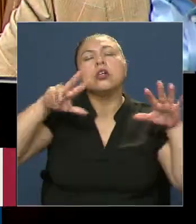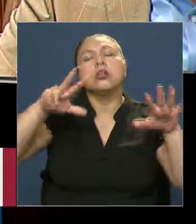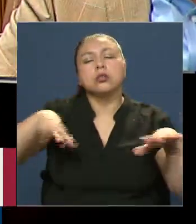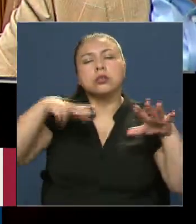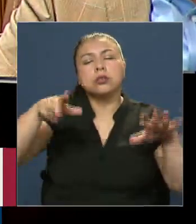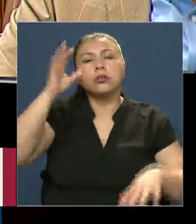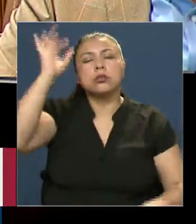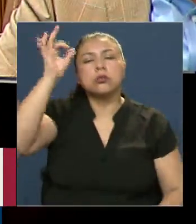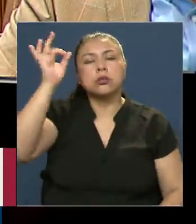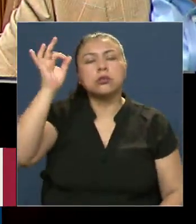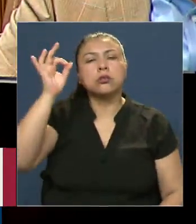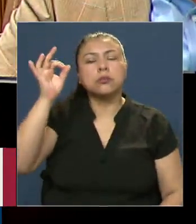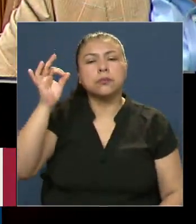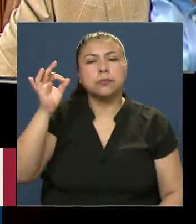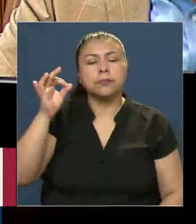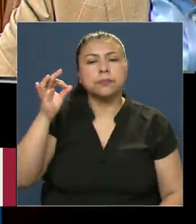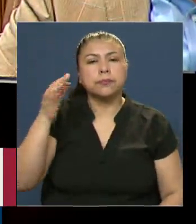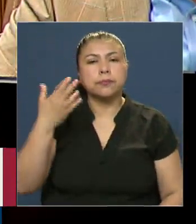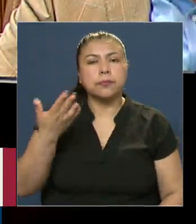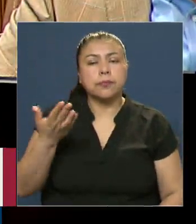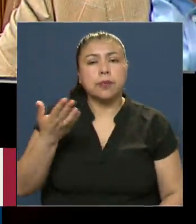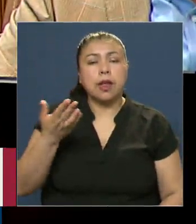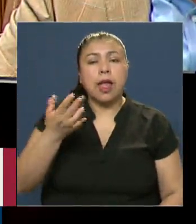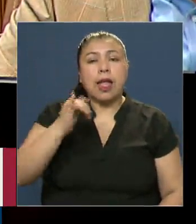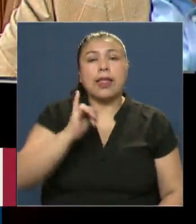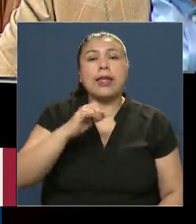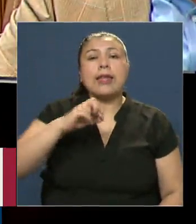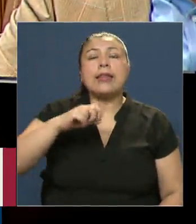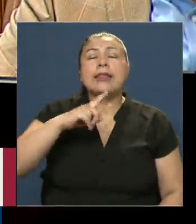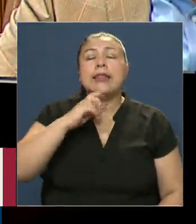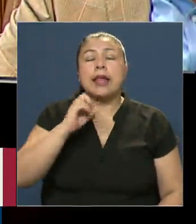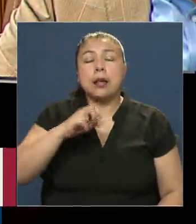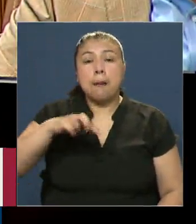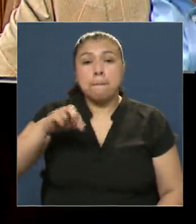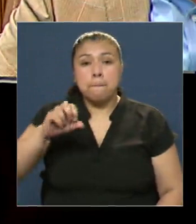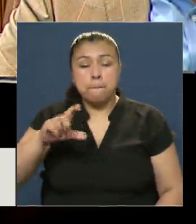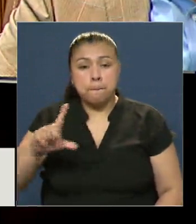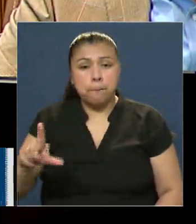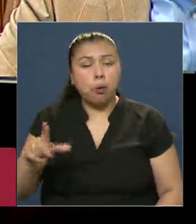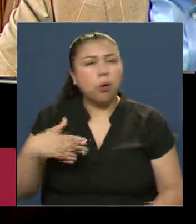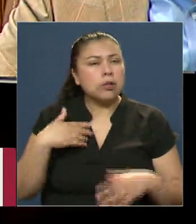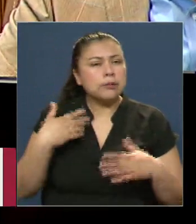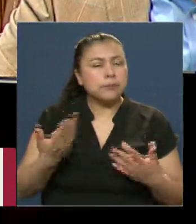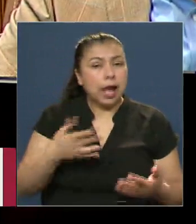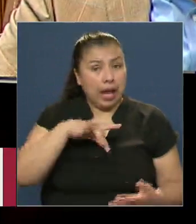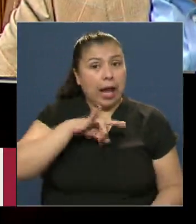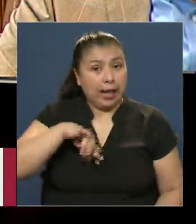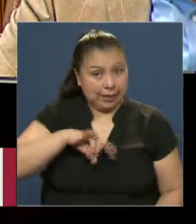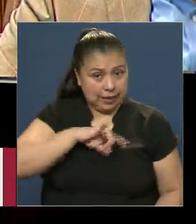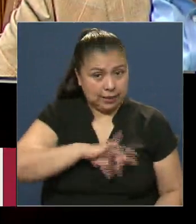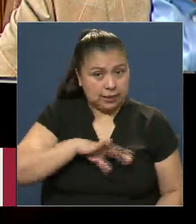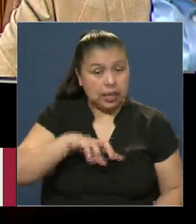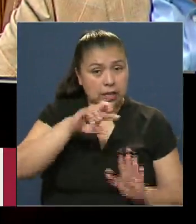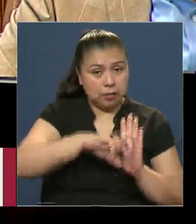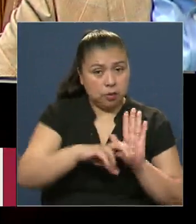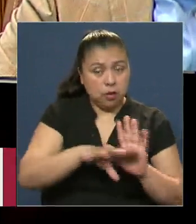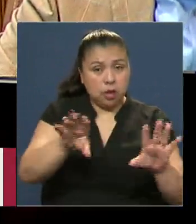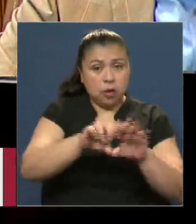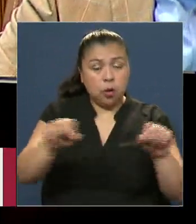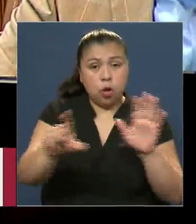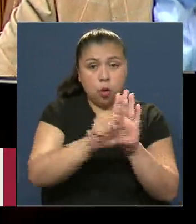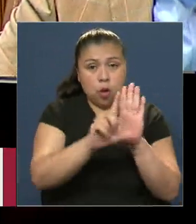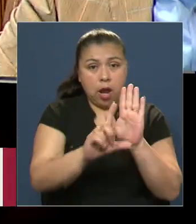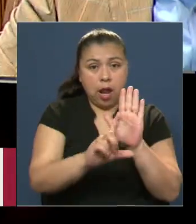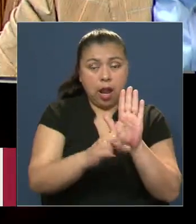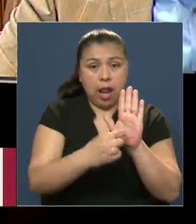88ª reunión de Interpol en Chile, determina entonces este proyecto de acuerdo, una ley